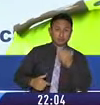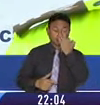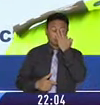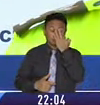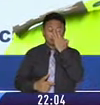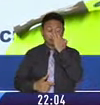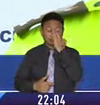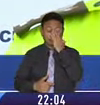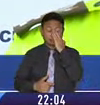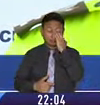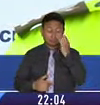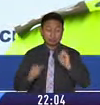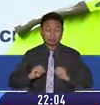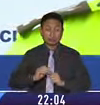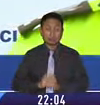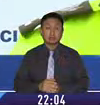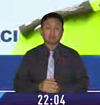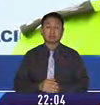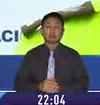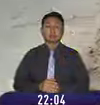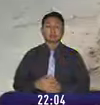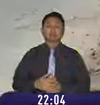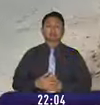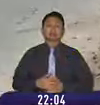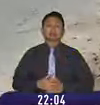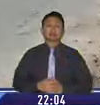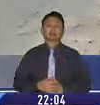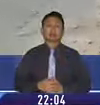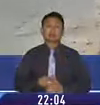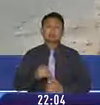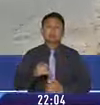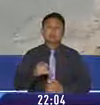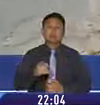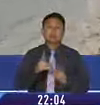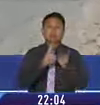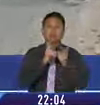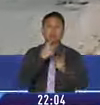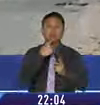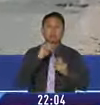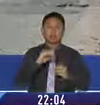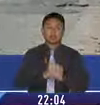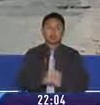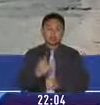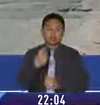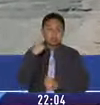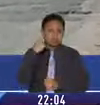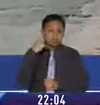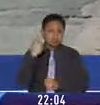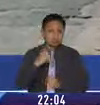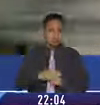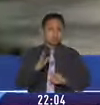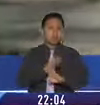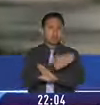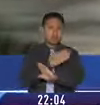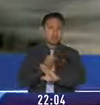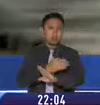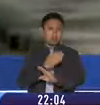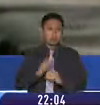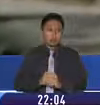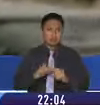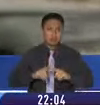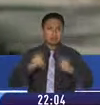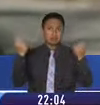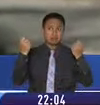permisos para el porte y tenencia de las armas por el sector los vecinos comentaron que lo único que escucharon fue música pero que las